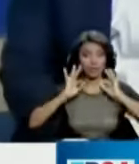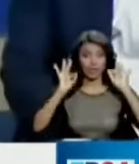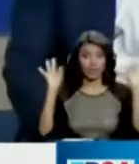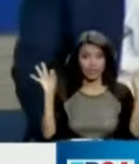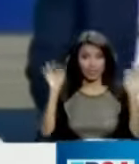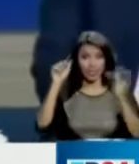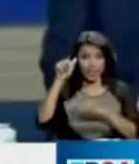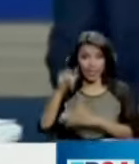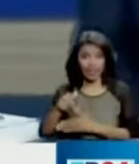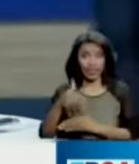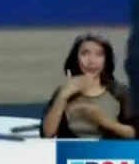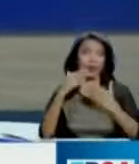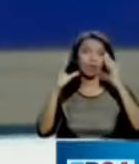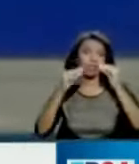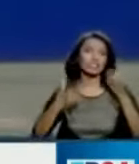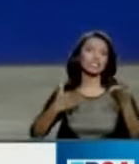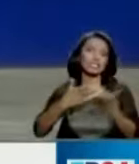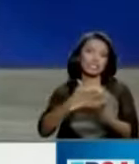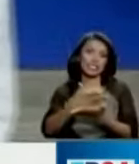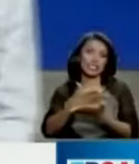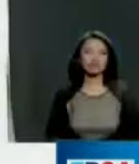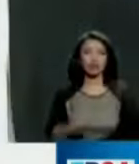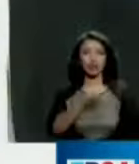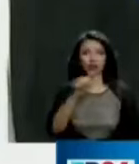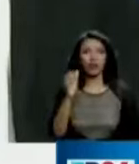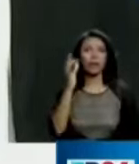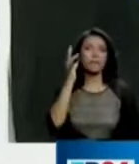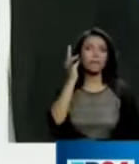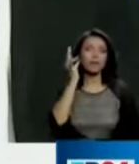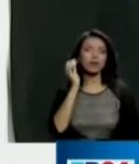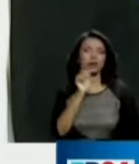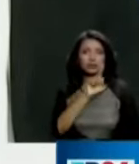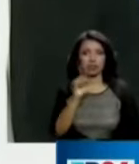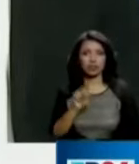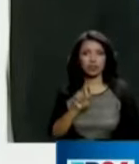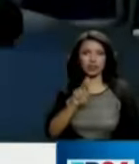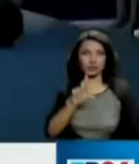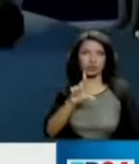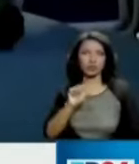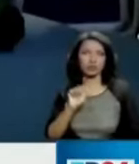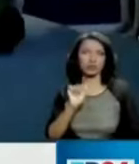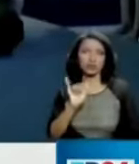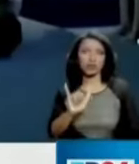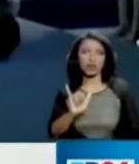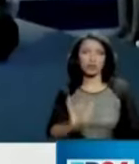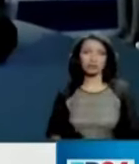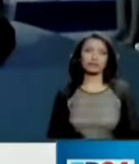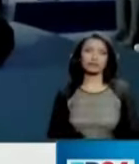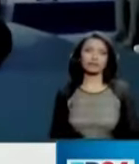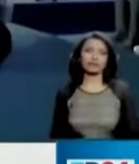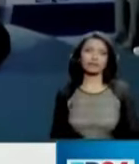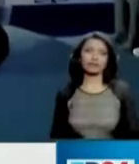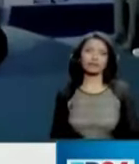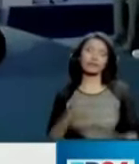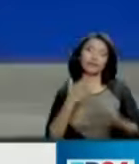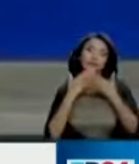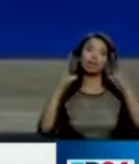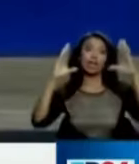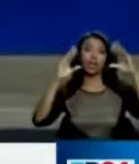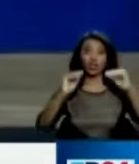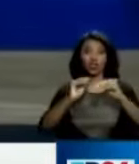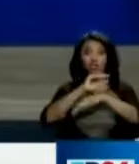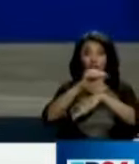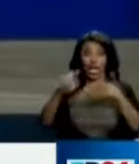casi el 50% de los panameños son pobres, el 52% están en la informalidad del